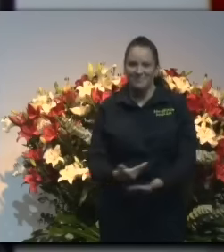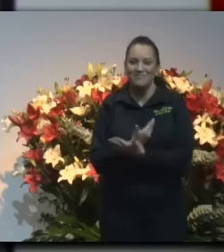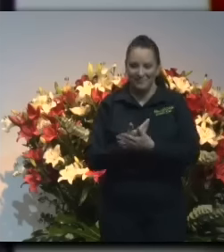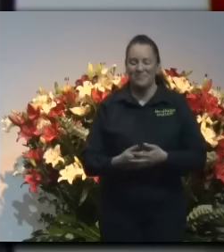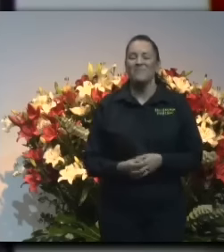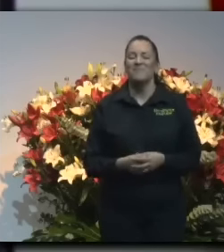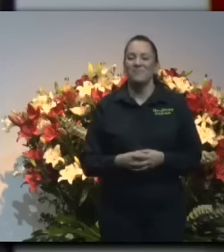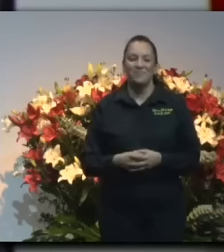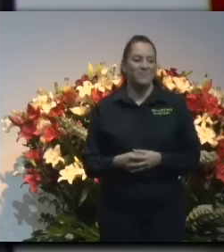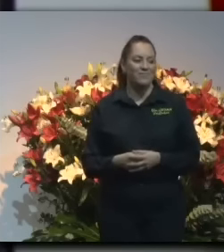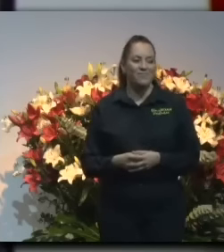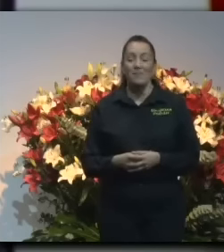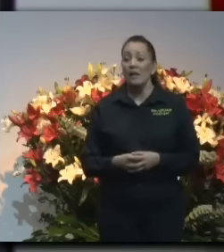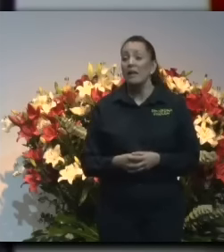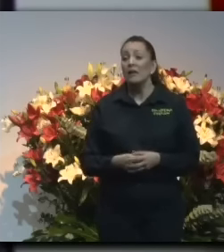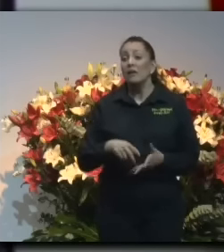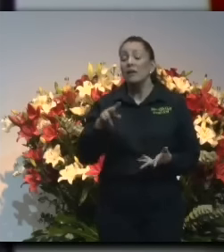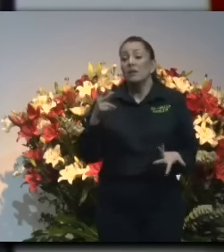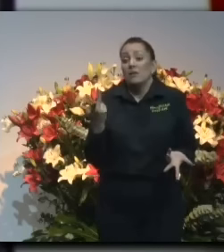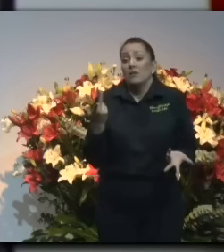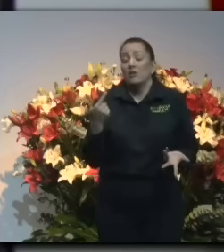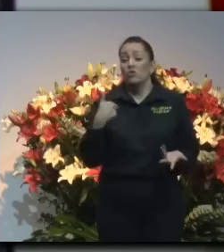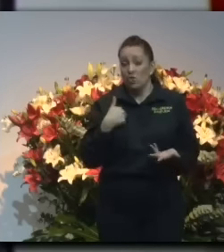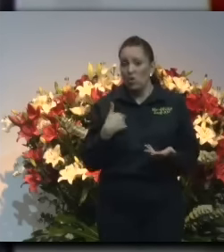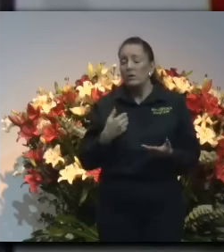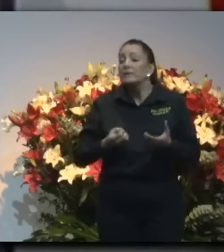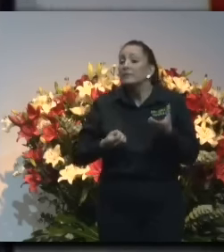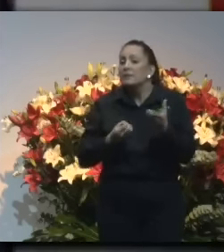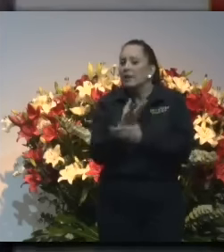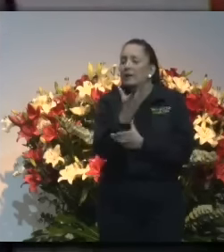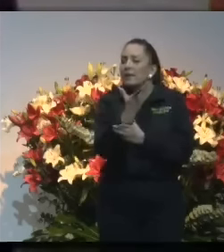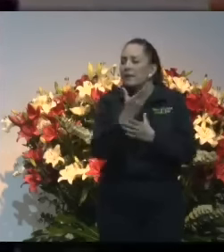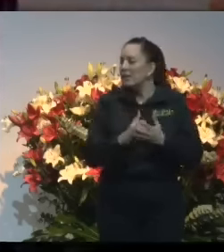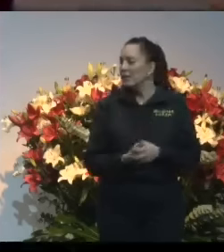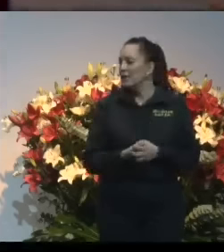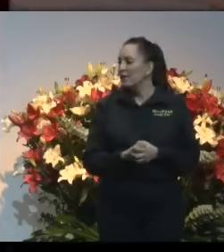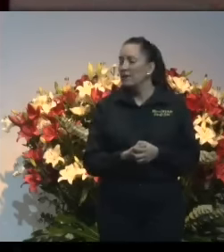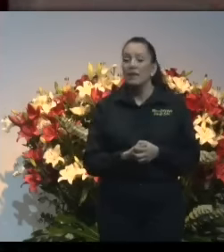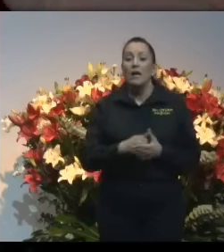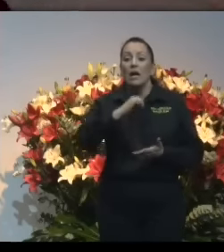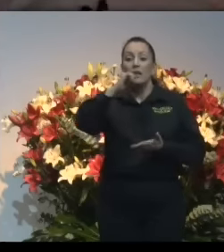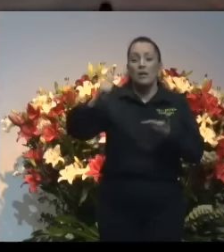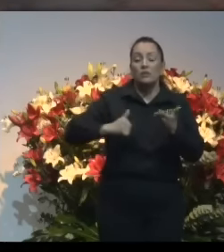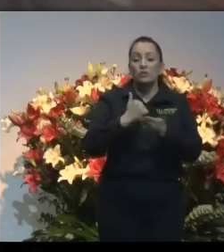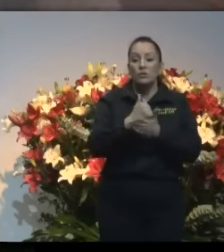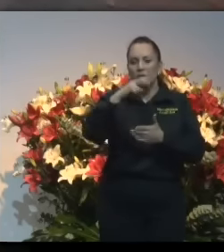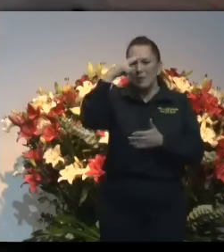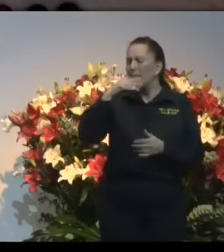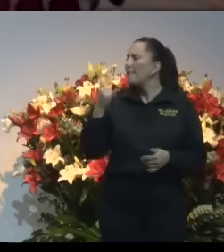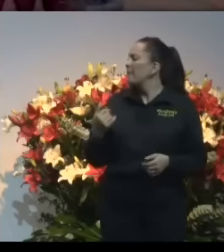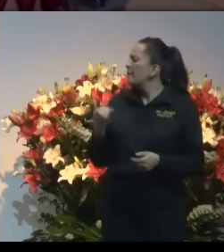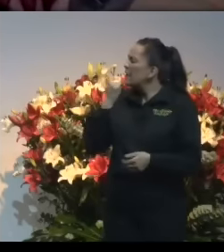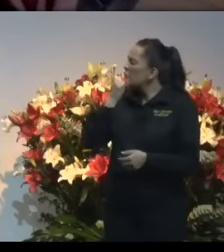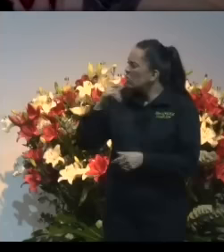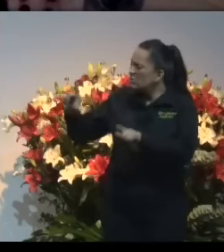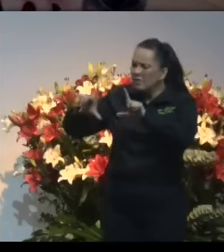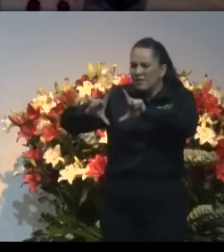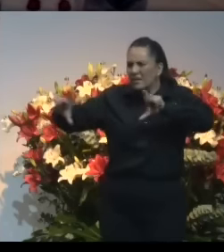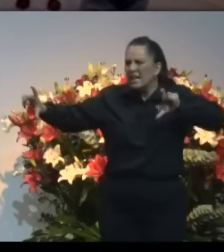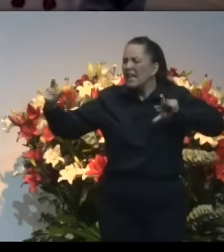yo salí de Tepatepec hacia la Ciudad de México. A ver, quiero ver qué dice la manta.